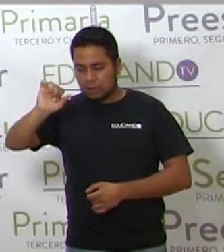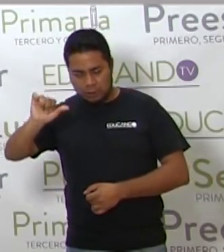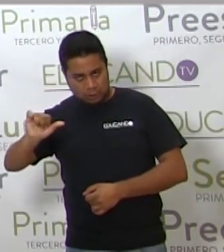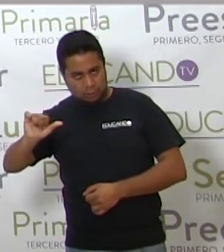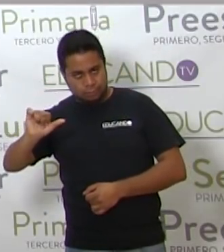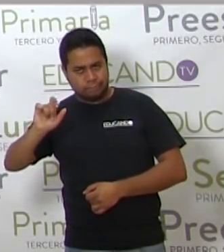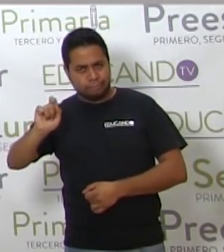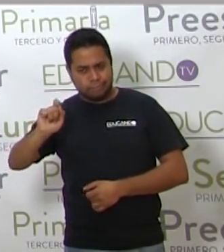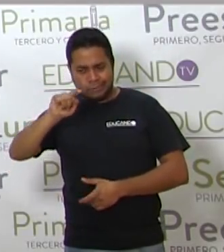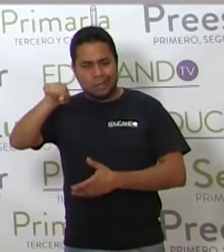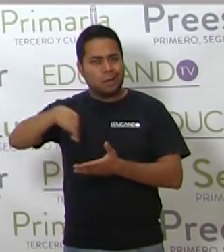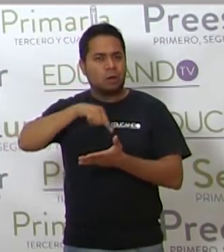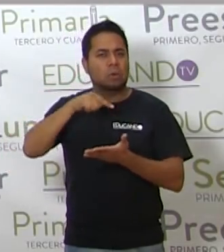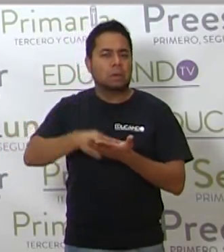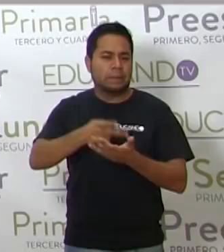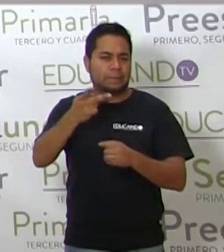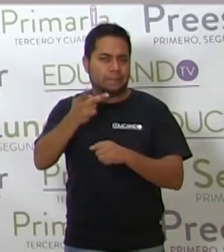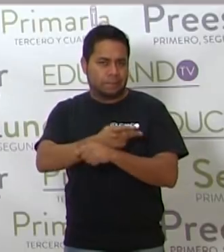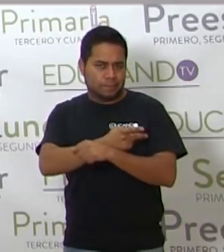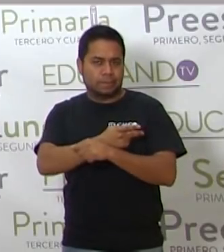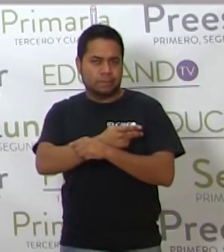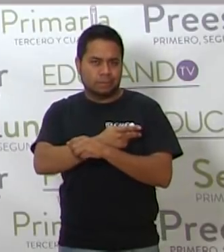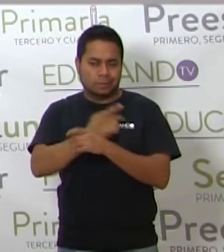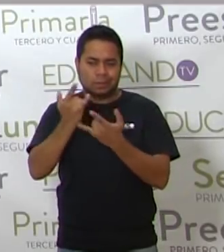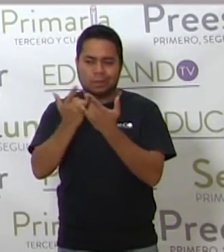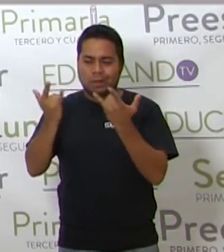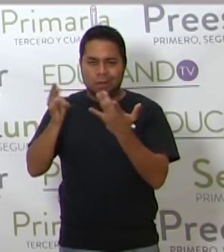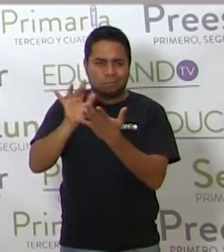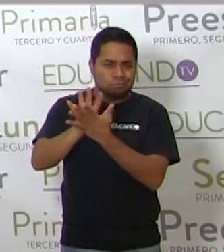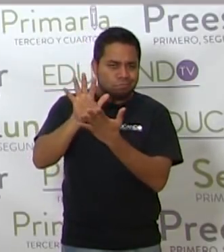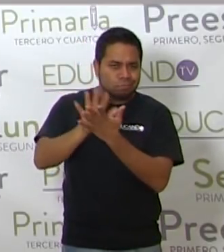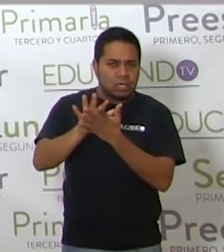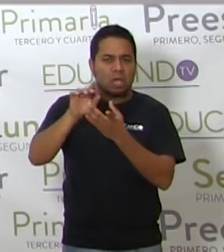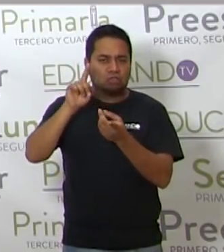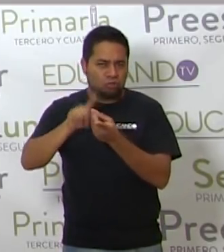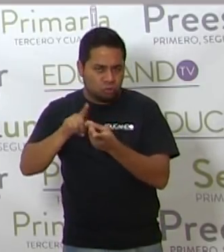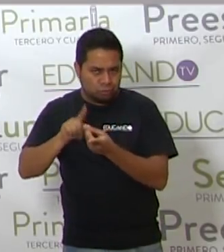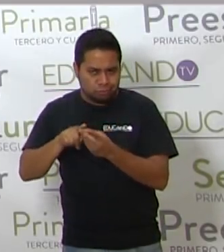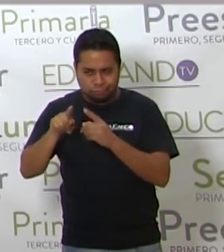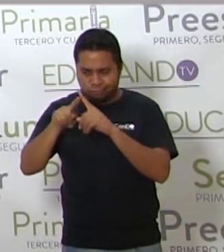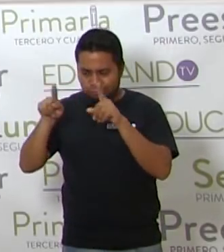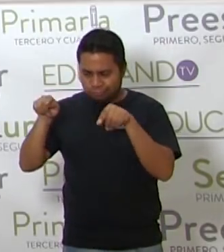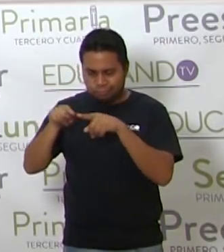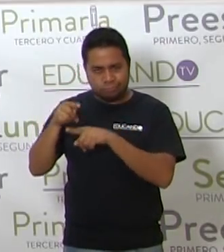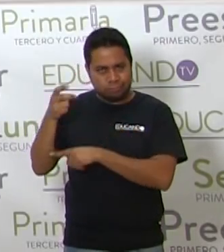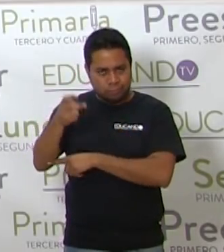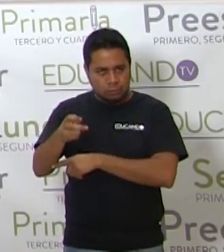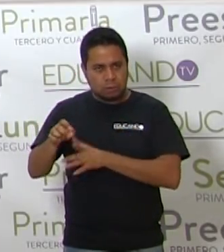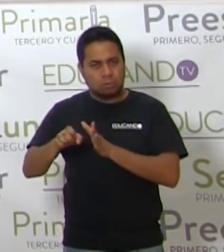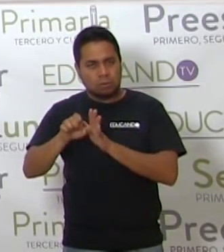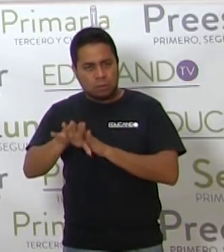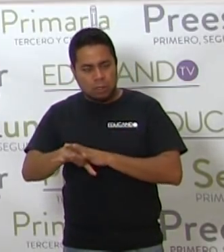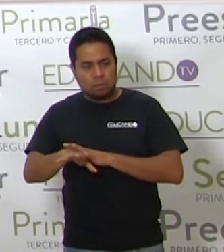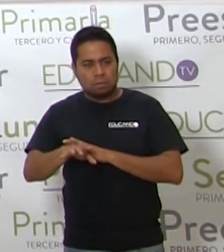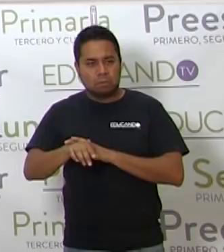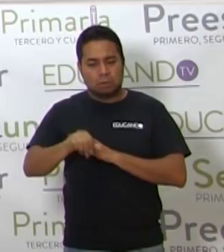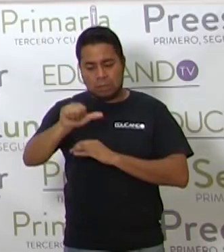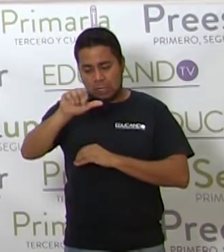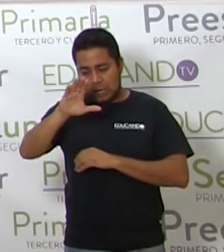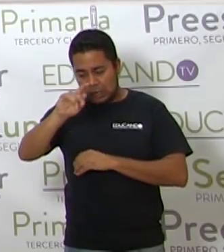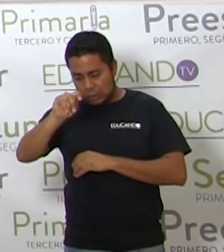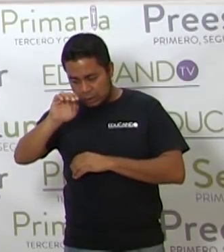Escenografía. Es importante que tú tomes en cuenta que las características de los actos, o sea,